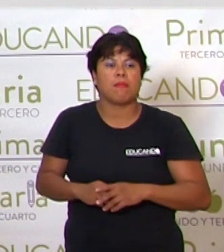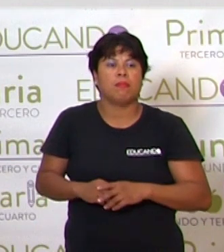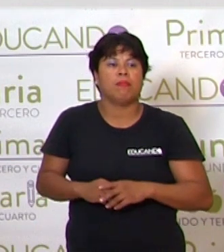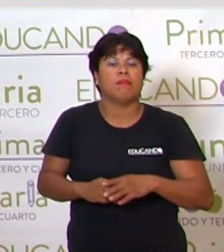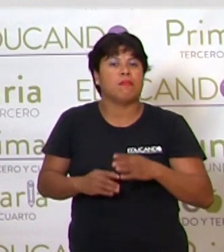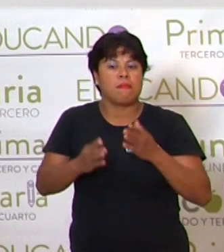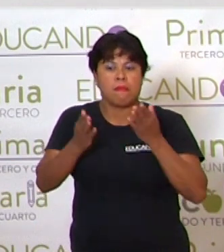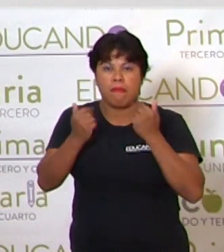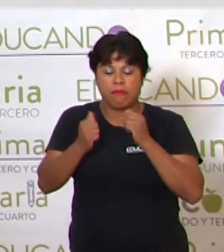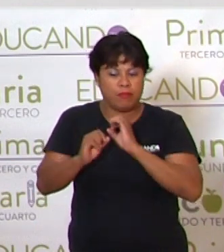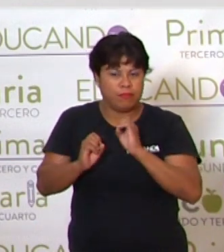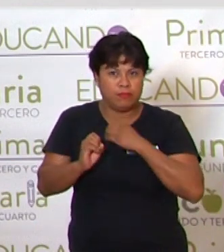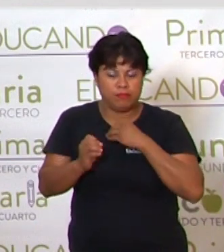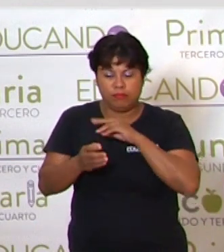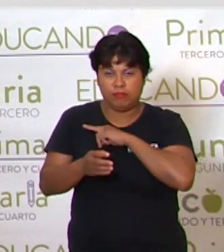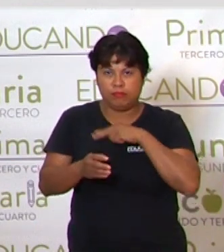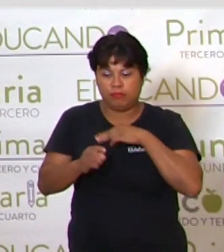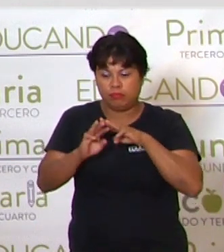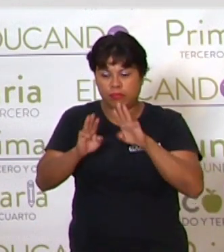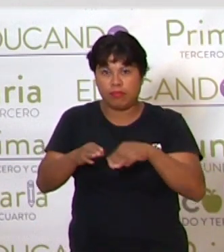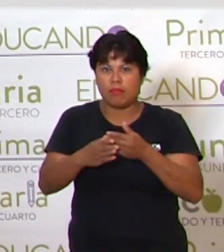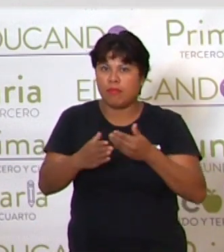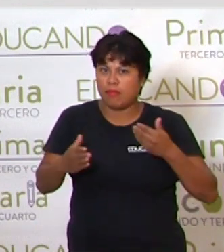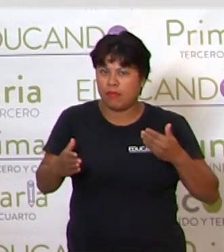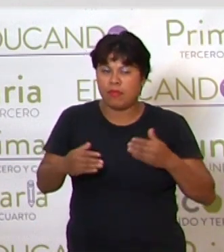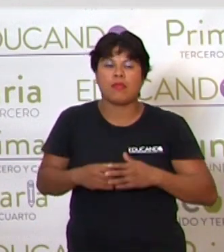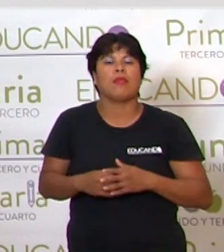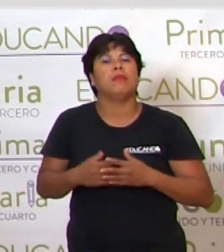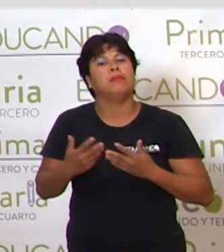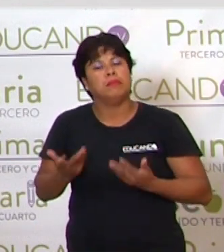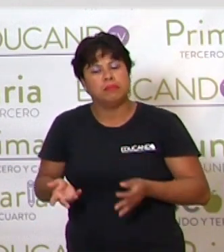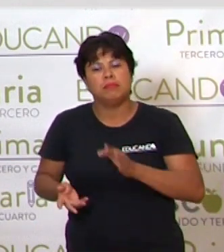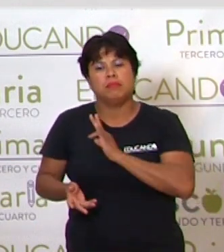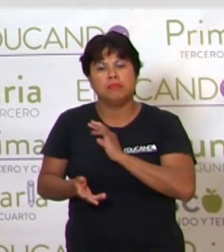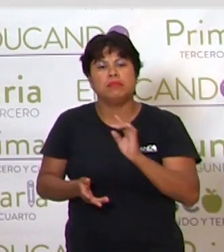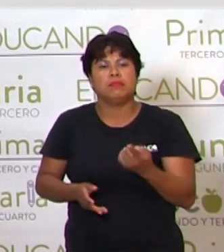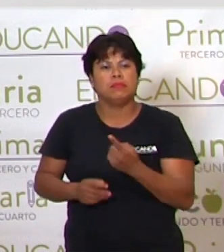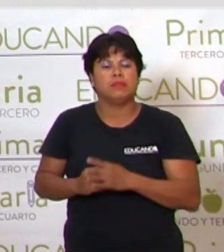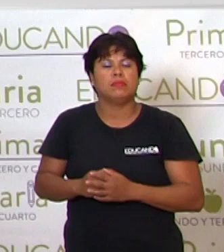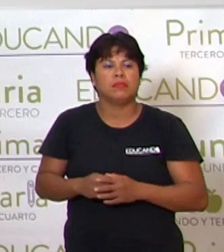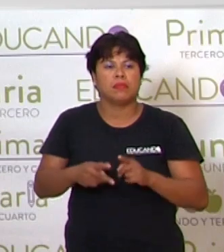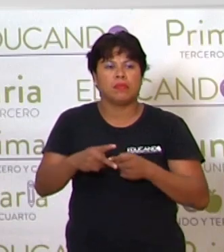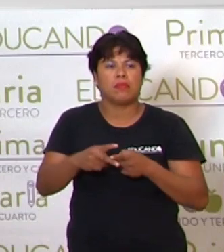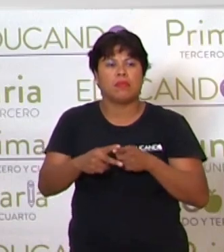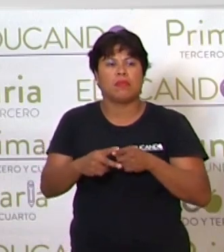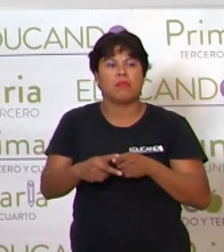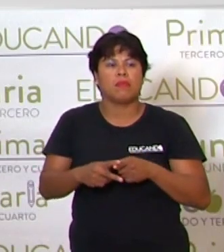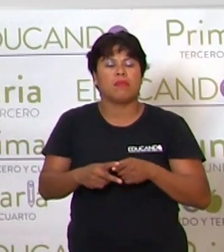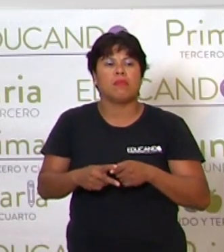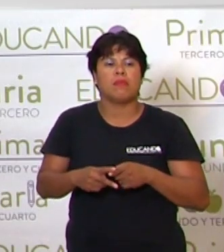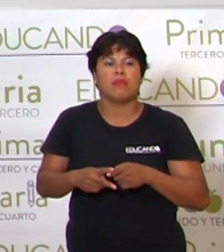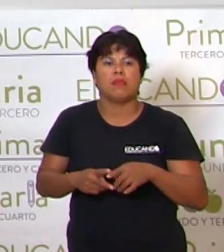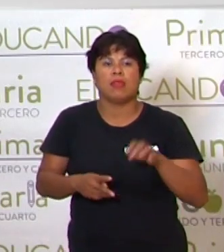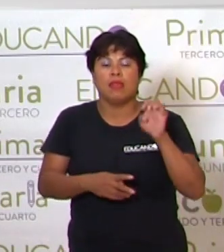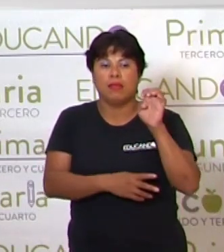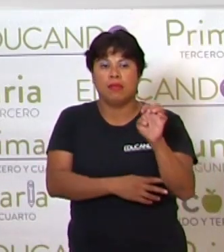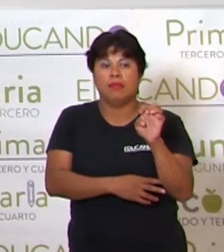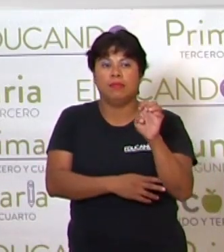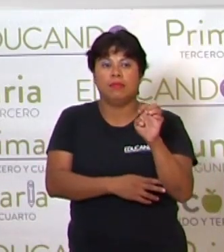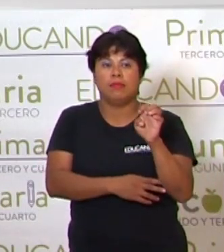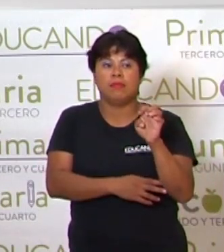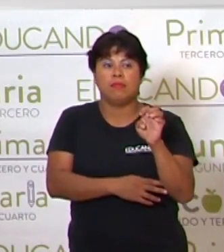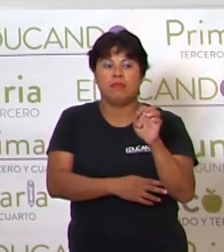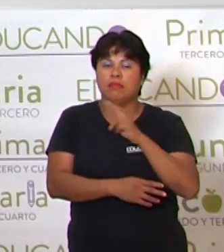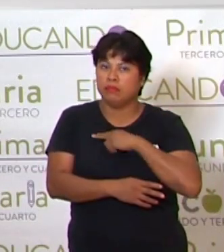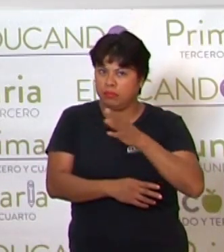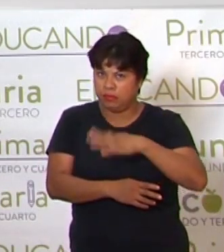no hayamos medido antes? ¿Sí? Puede ser el ángulo, ¿qué te parece? E, vamos a